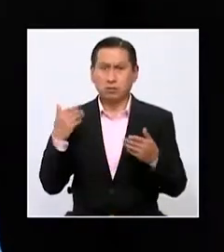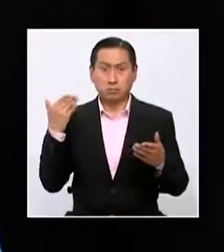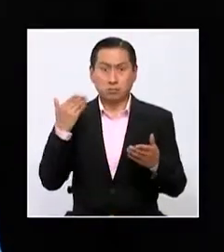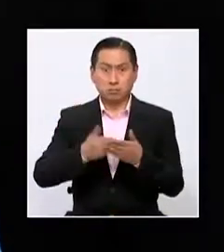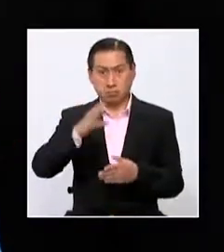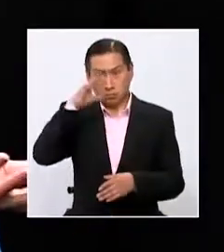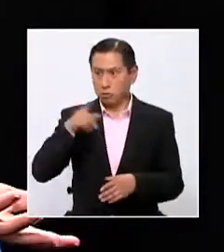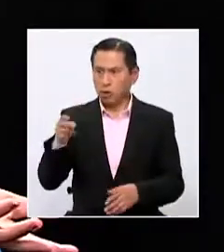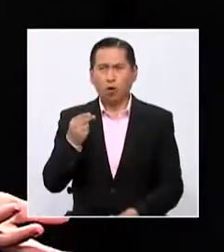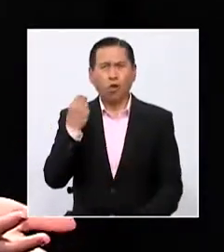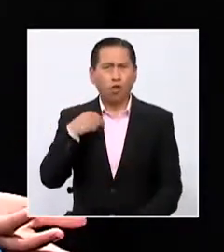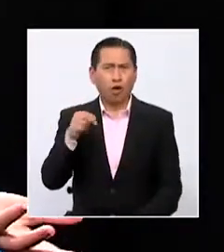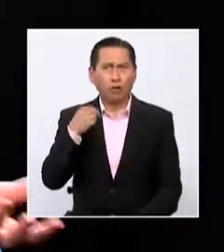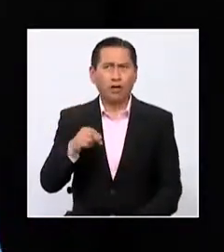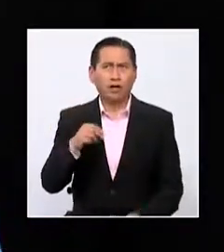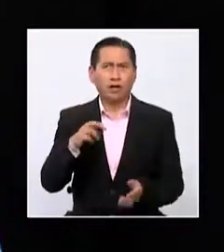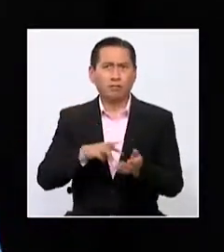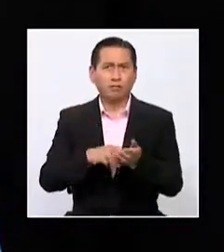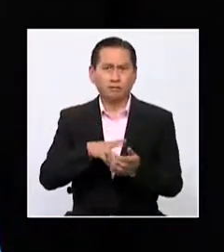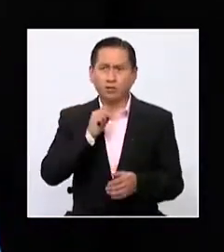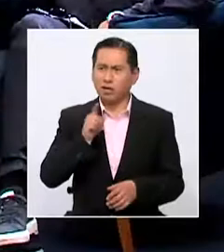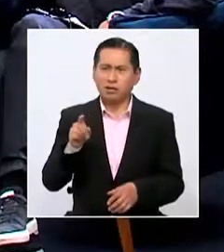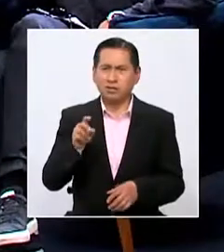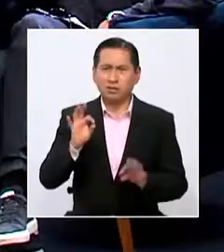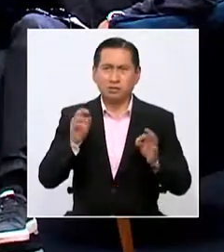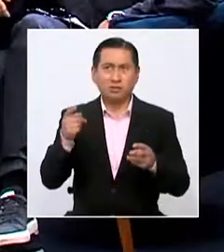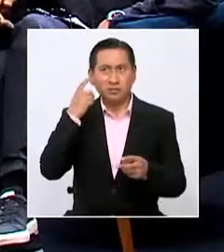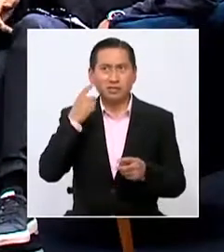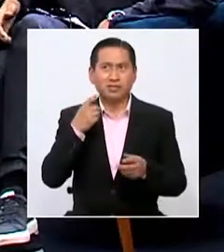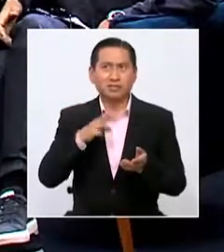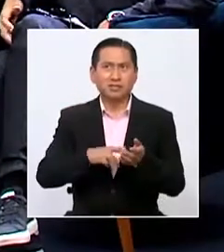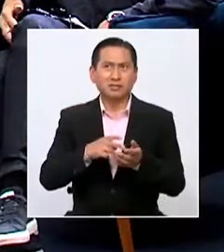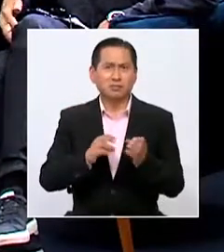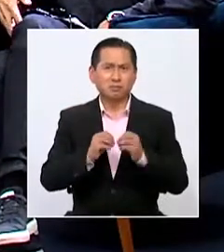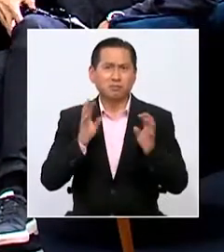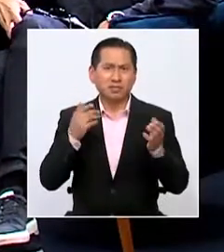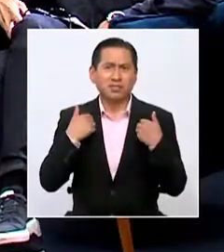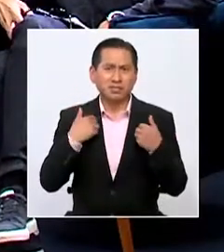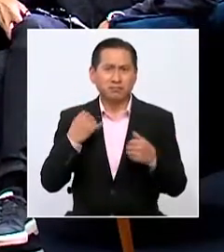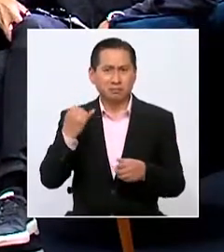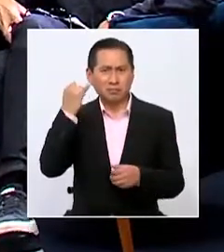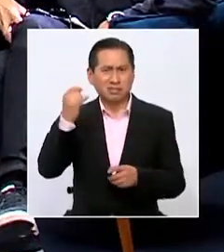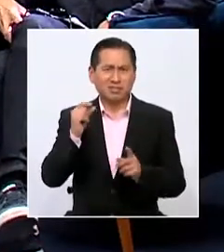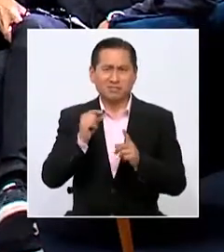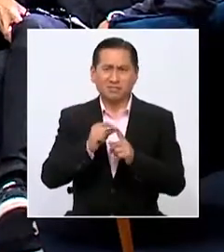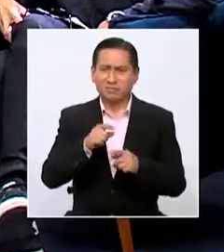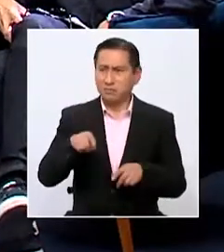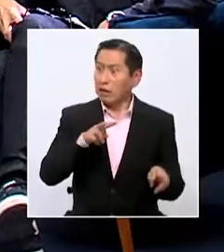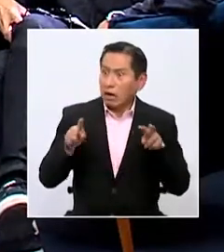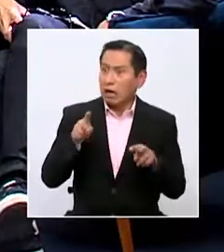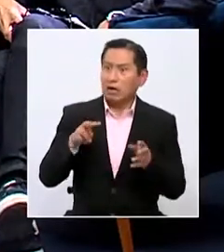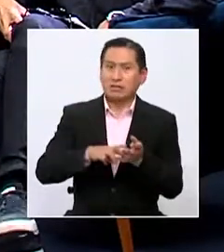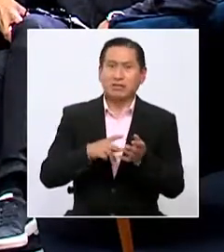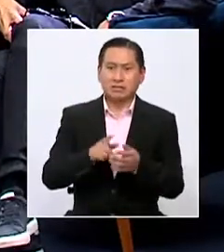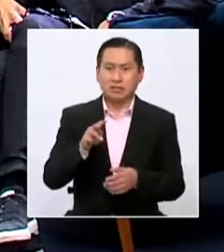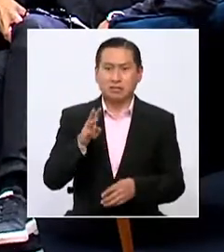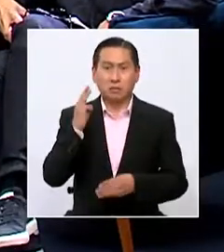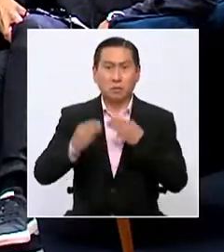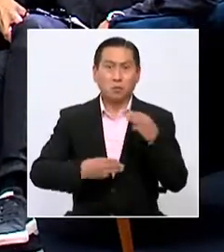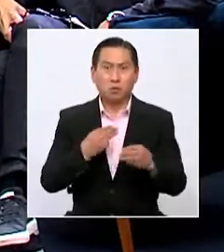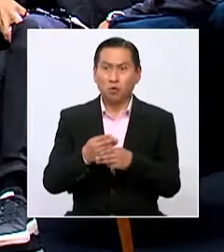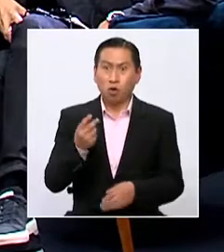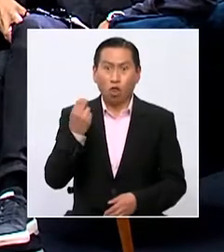¿no? Marcos no sale ninguna novela, pero es el señor de las novelas porque es la idea directa que se tiene con Telemundo